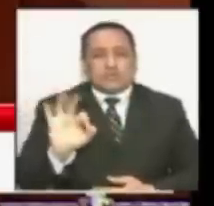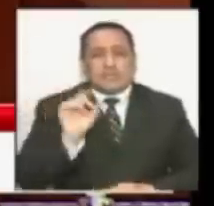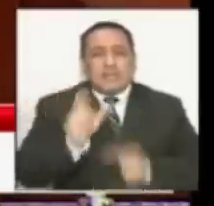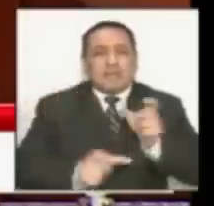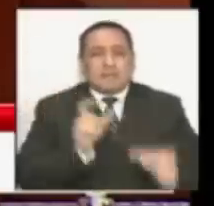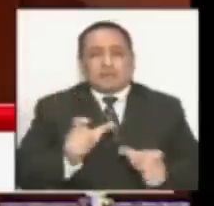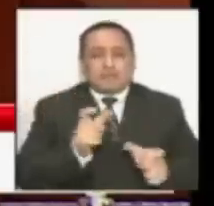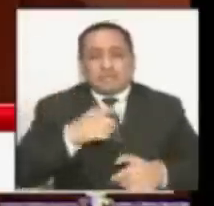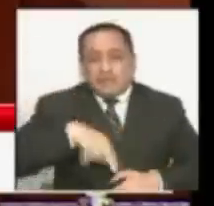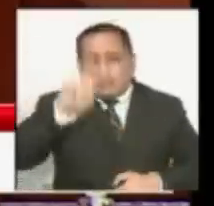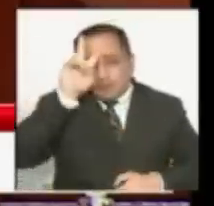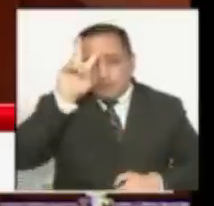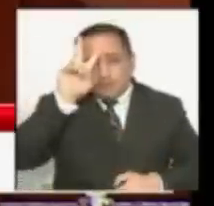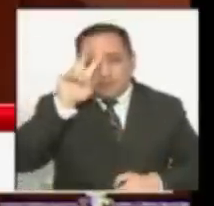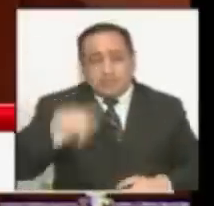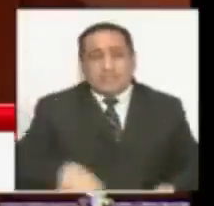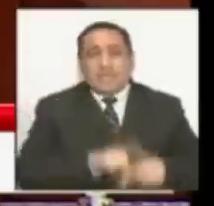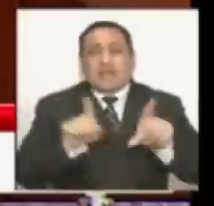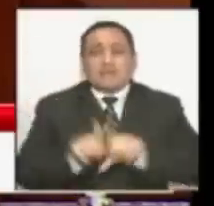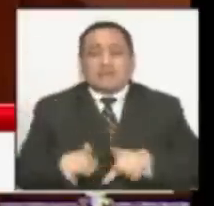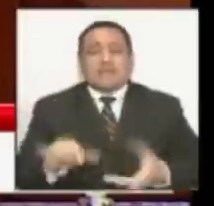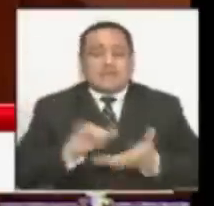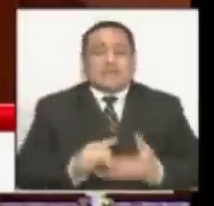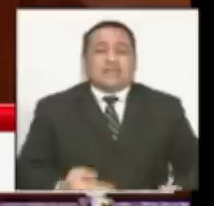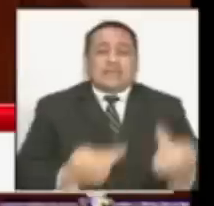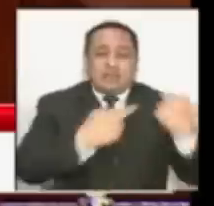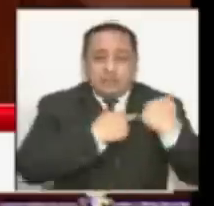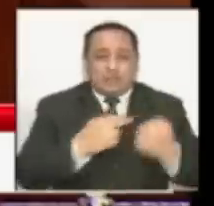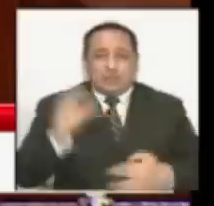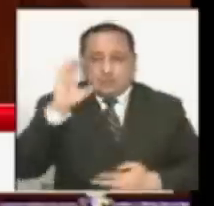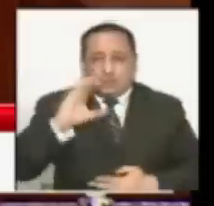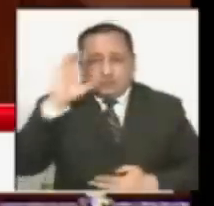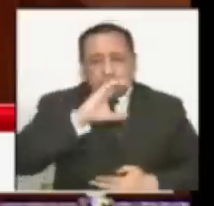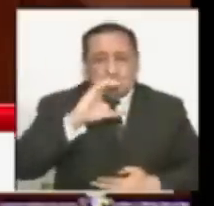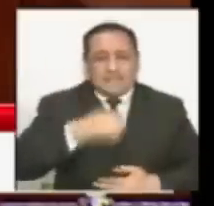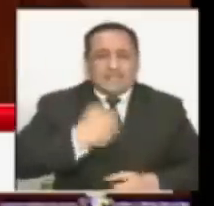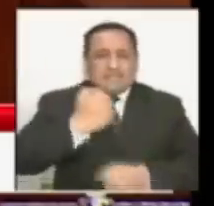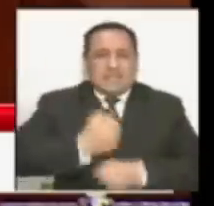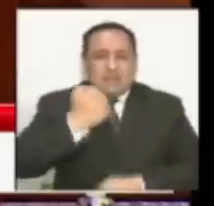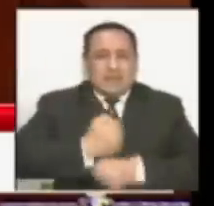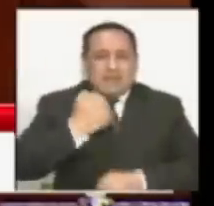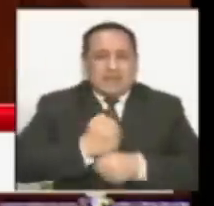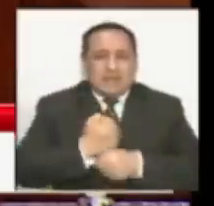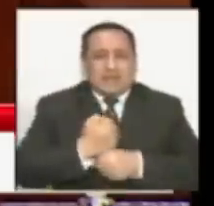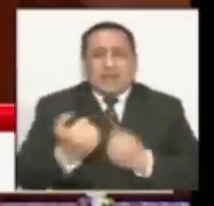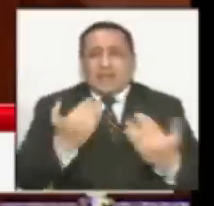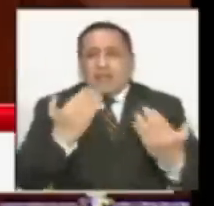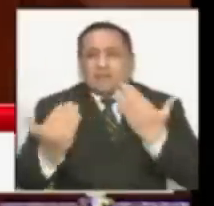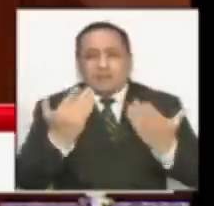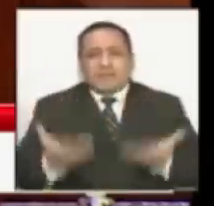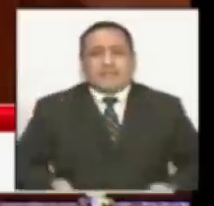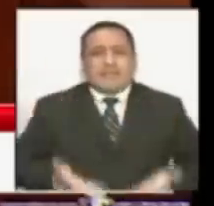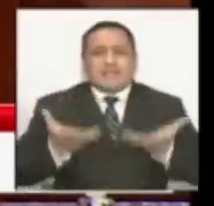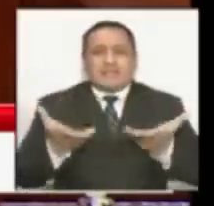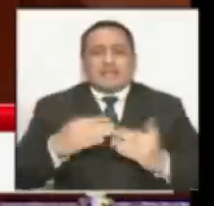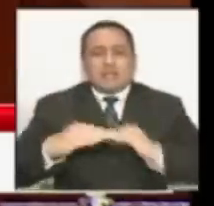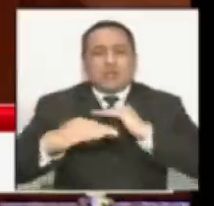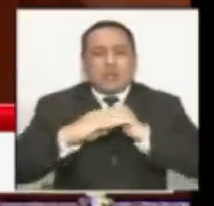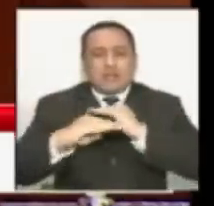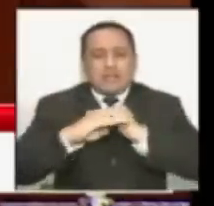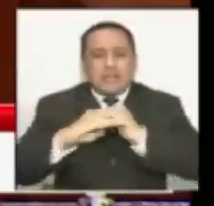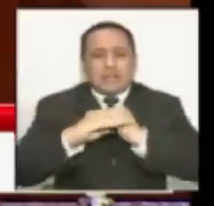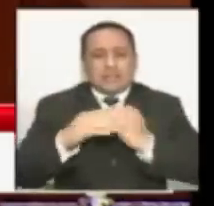la población peruana, y que debemos buscar y trabajar en la manera de ofrecer igualdad